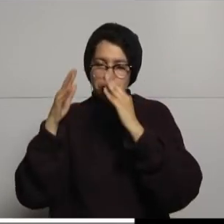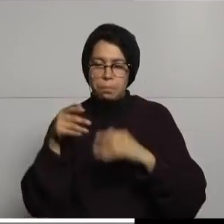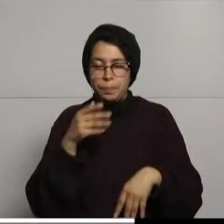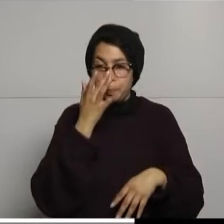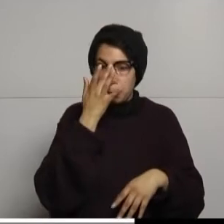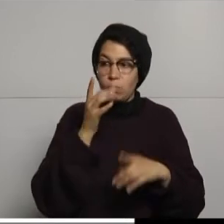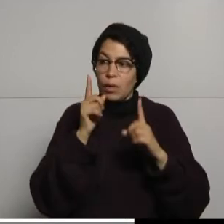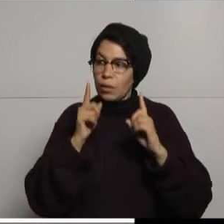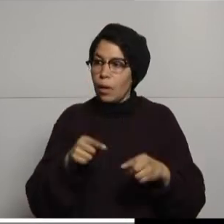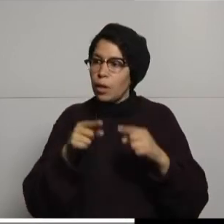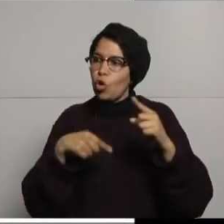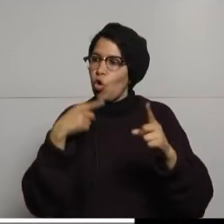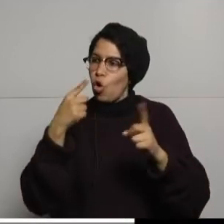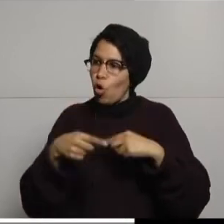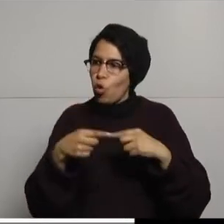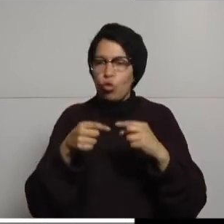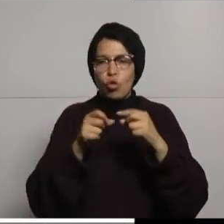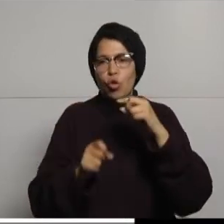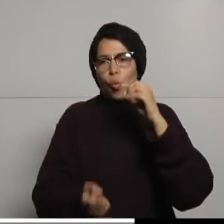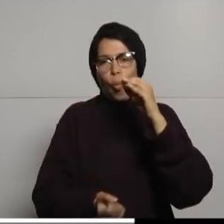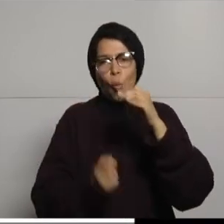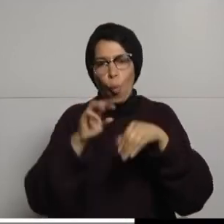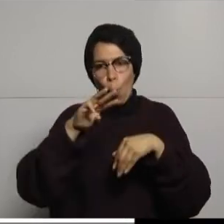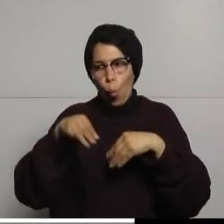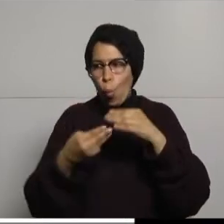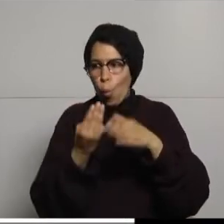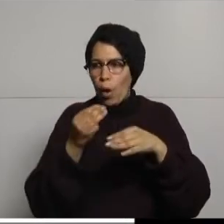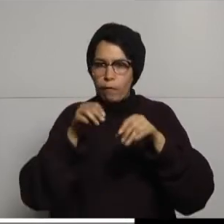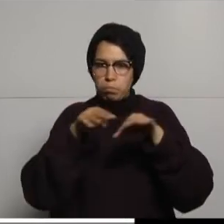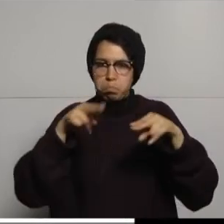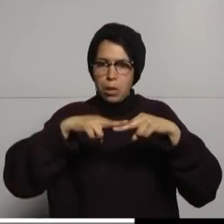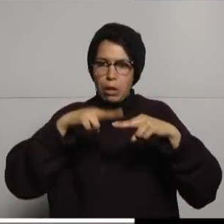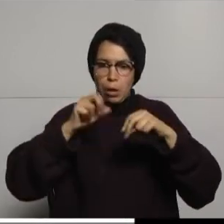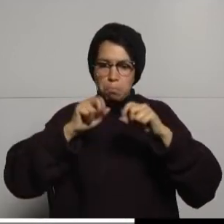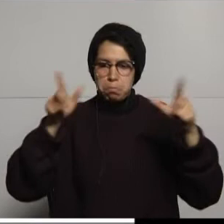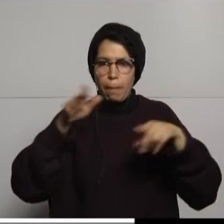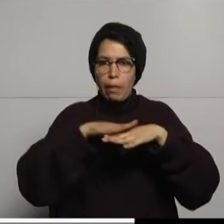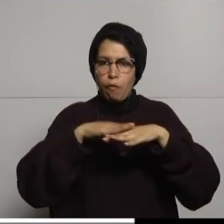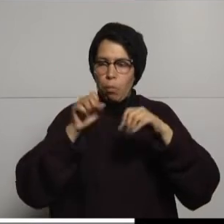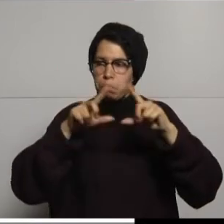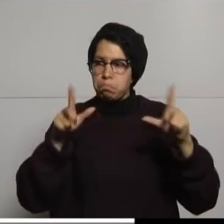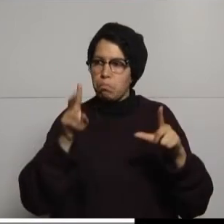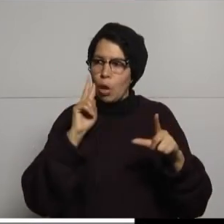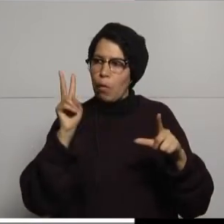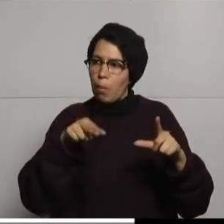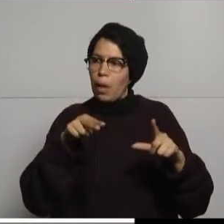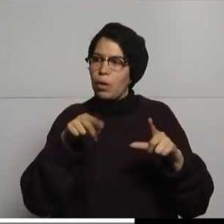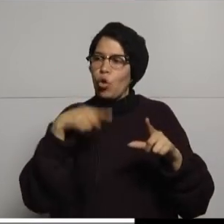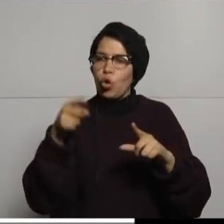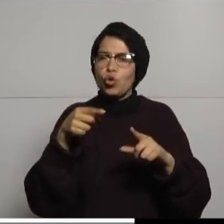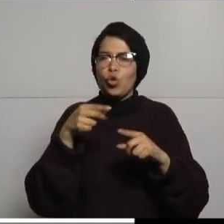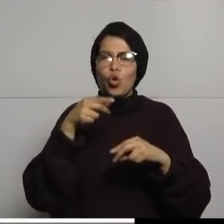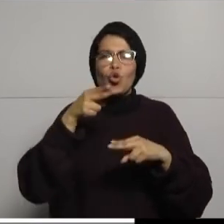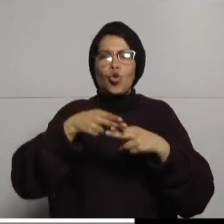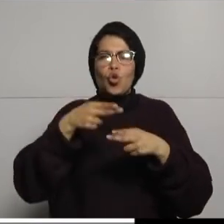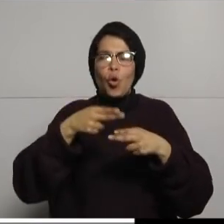Son conversaciones en el espacio público promovido por activistas. Y ya hoy existen varios países del mundo y se agrupan incluso algunas veces para